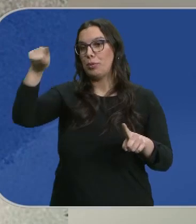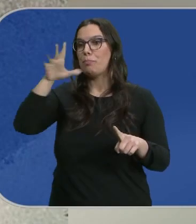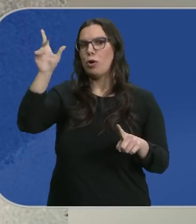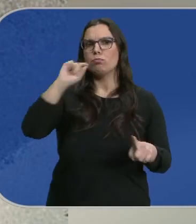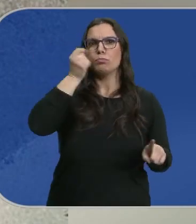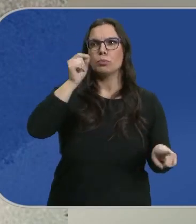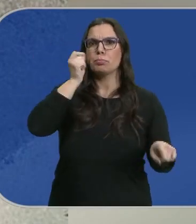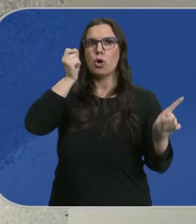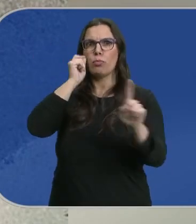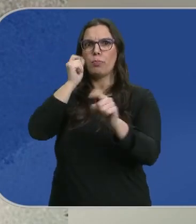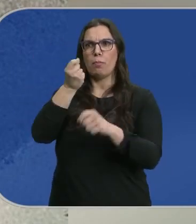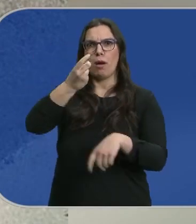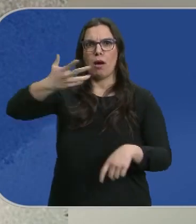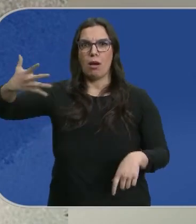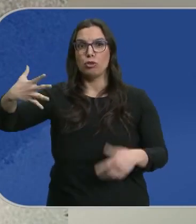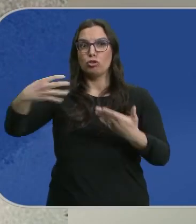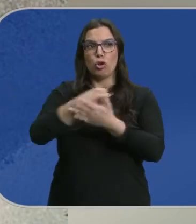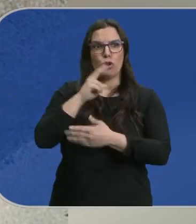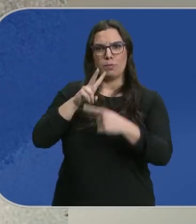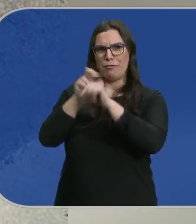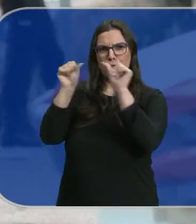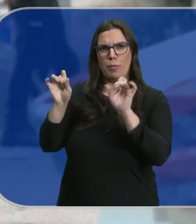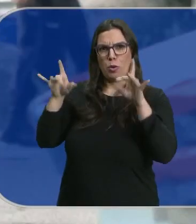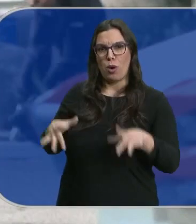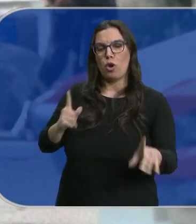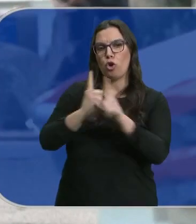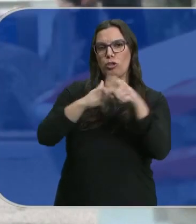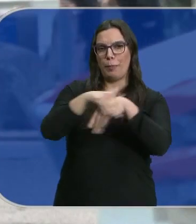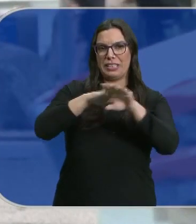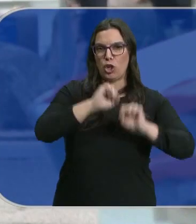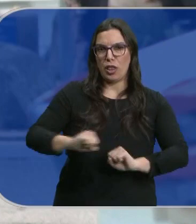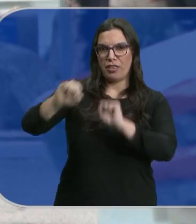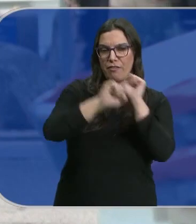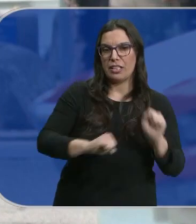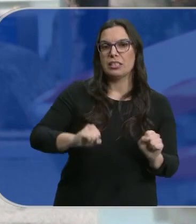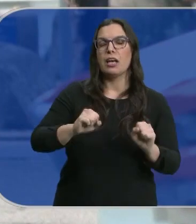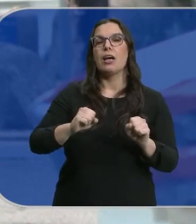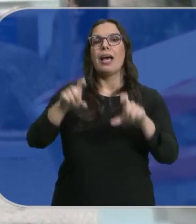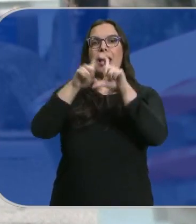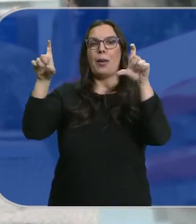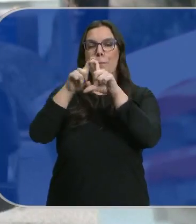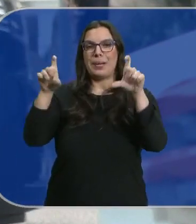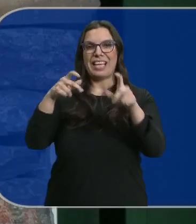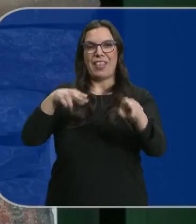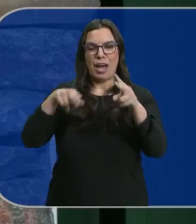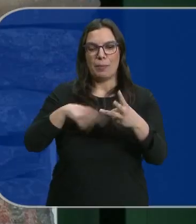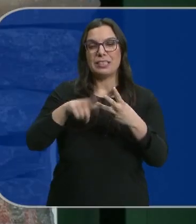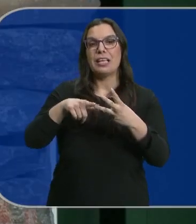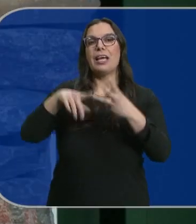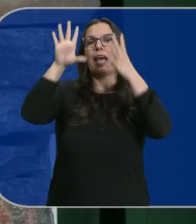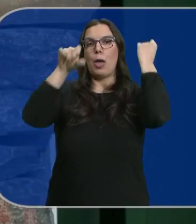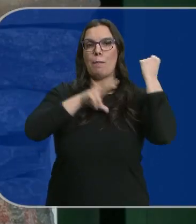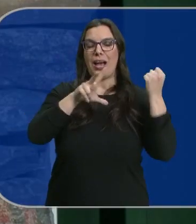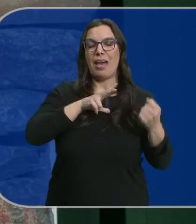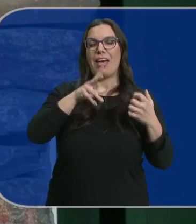luz nuevos envíos, todos en un sobre como este, contra el Ministerio de Defensa, la empresa de armas Instalaza, las embajadas de Ucrania